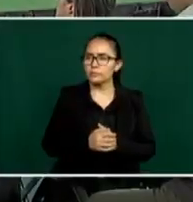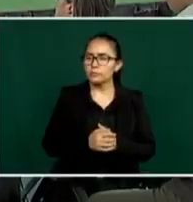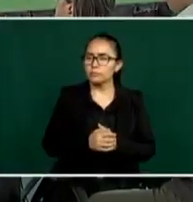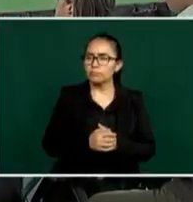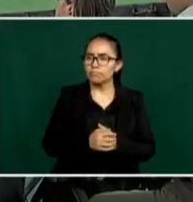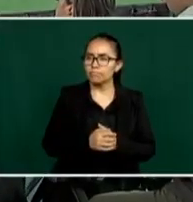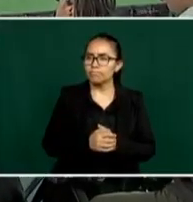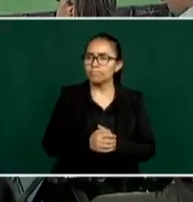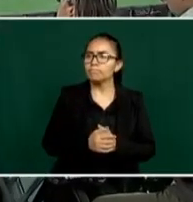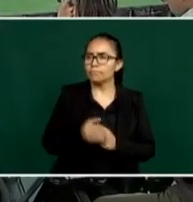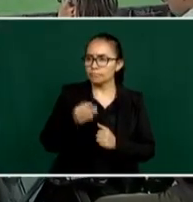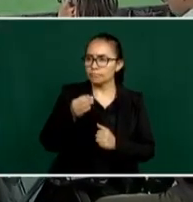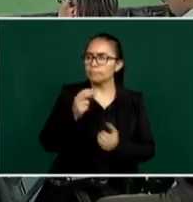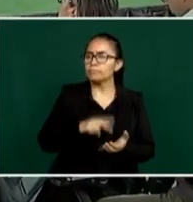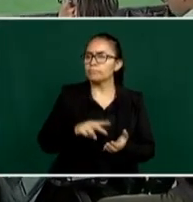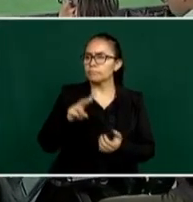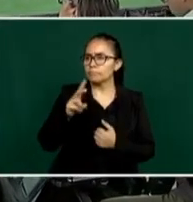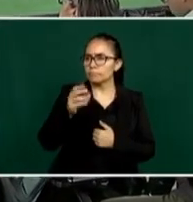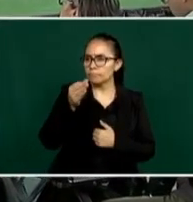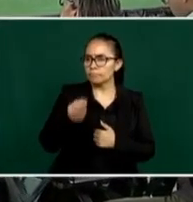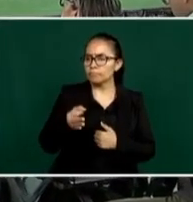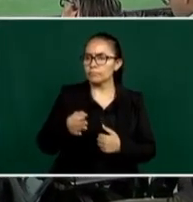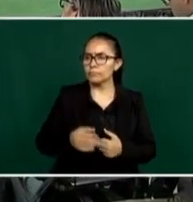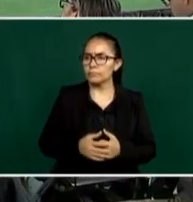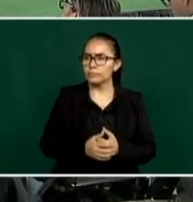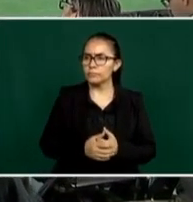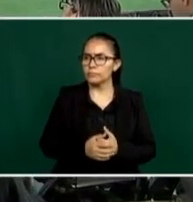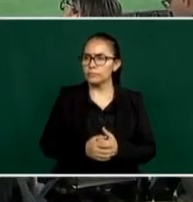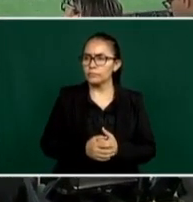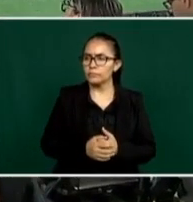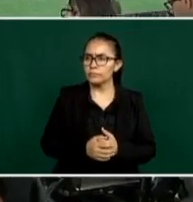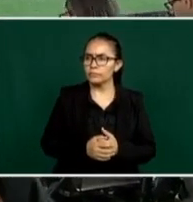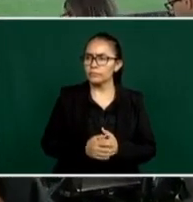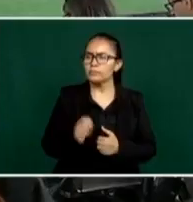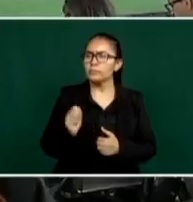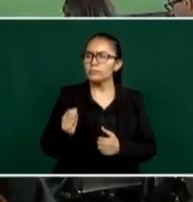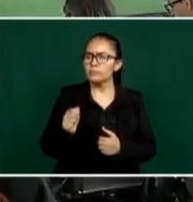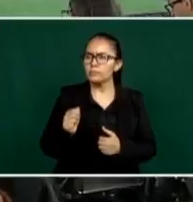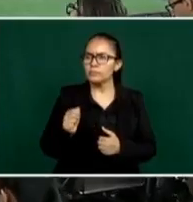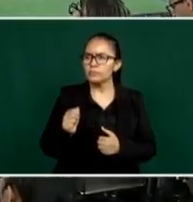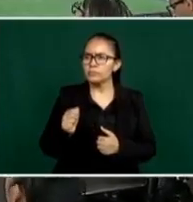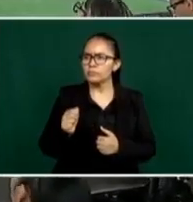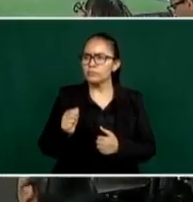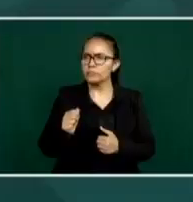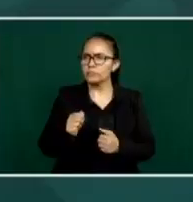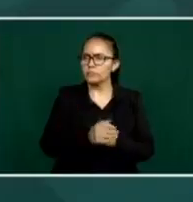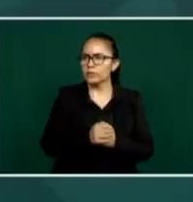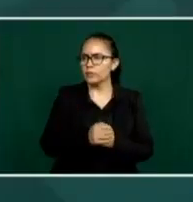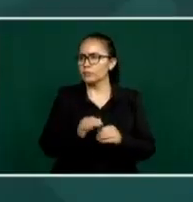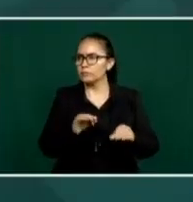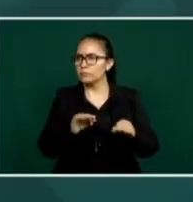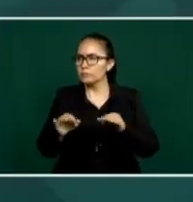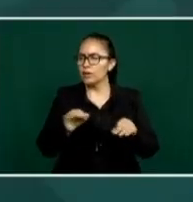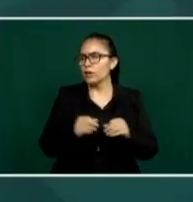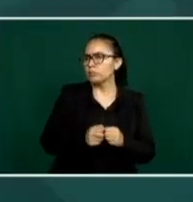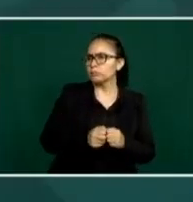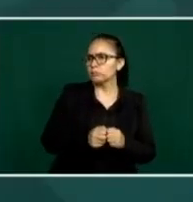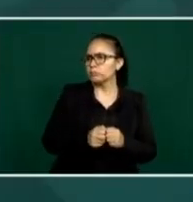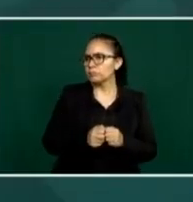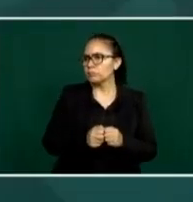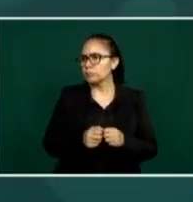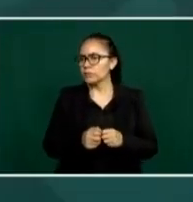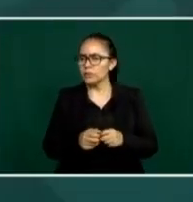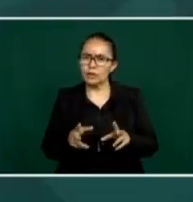aprobaron esta decisión. Se termina lo del trafique de las